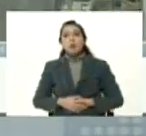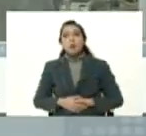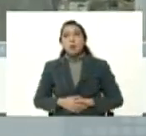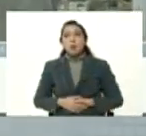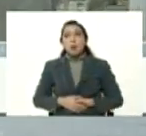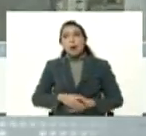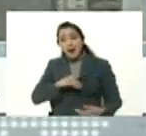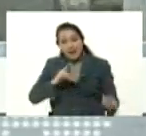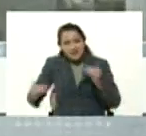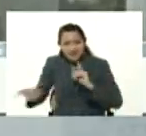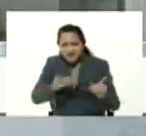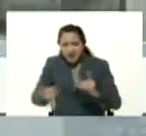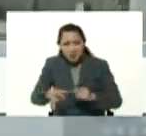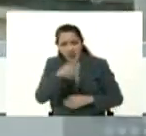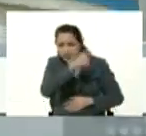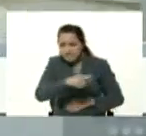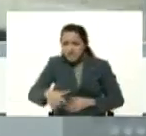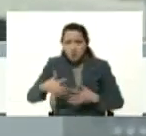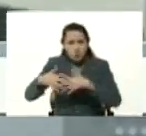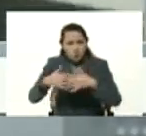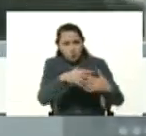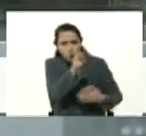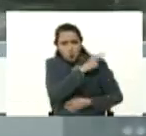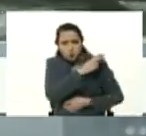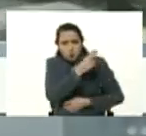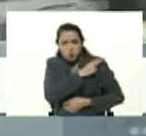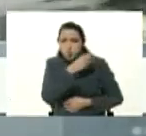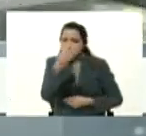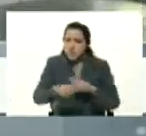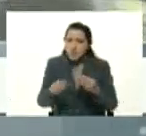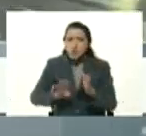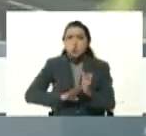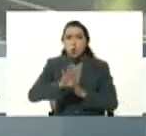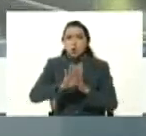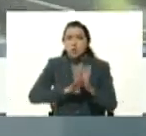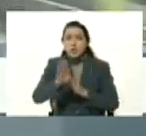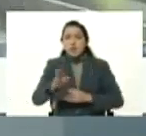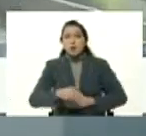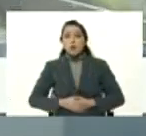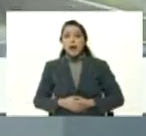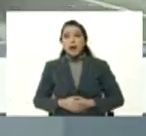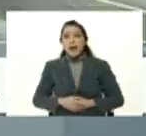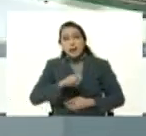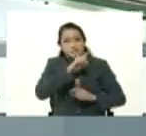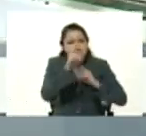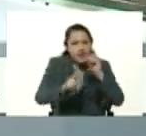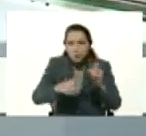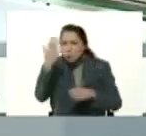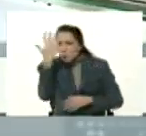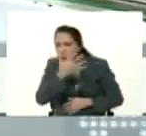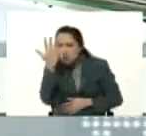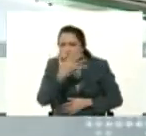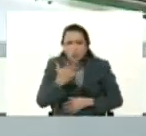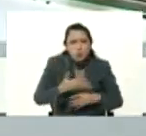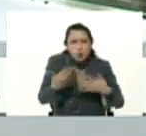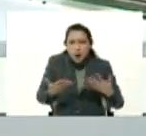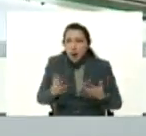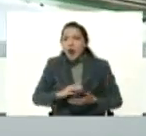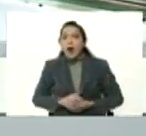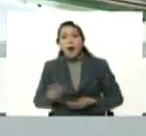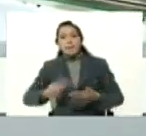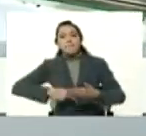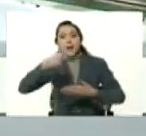los representantes de todas las empresas pudieron desarrollar sus inquietudes y